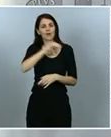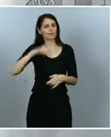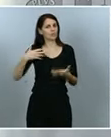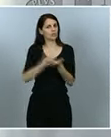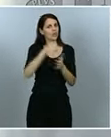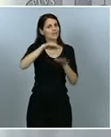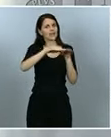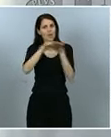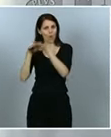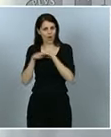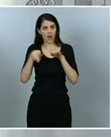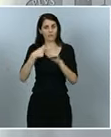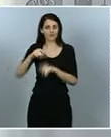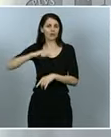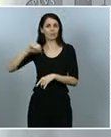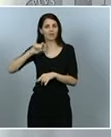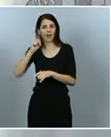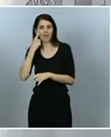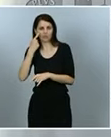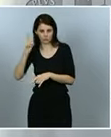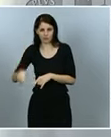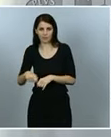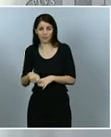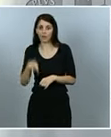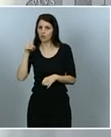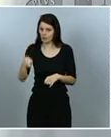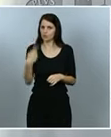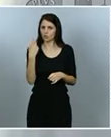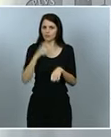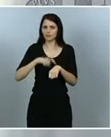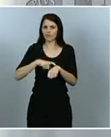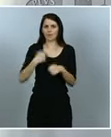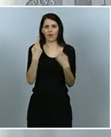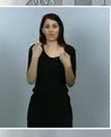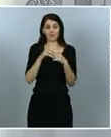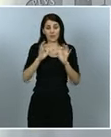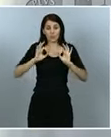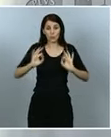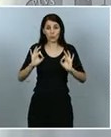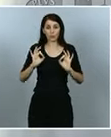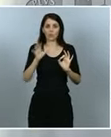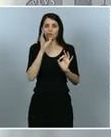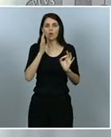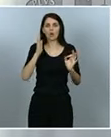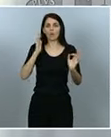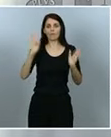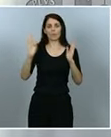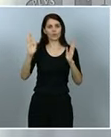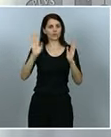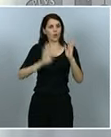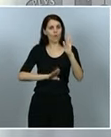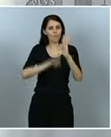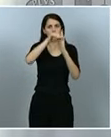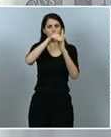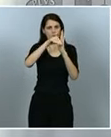hospitales. Todo eso lleva un tiempo y además durante el periodo álgido de la epidemia que estamos preparándonos además porque fue muy rápido, nosotros